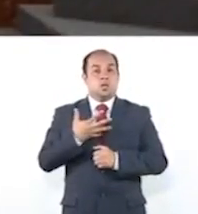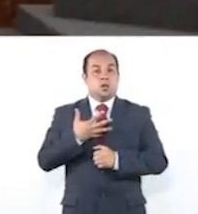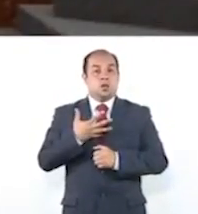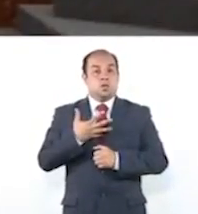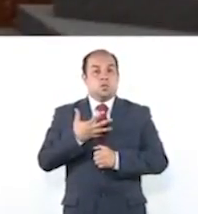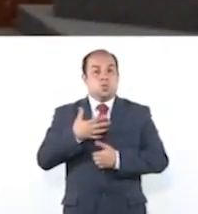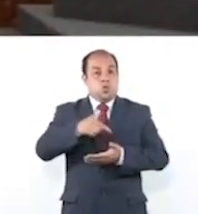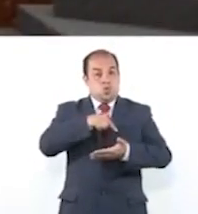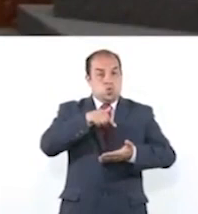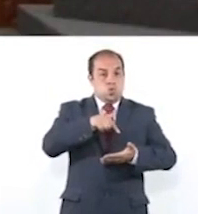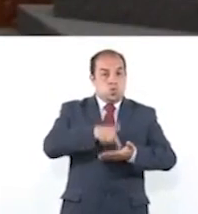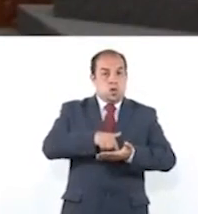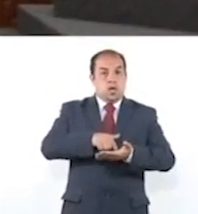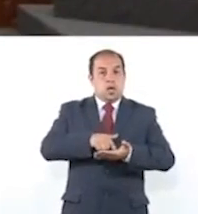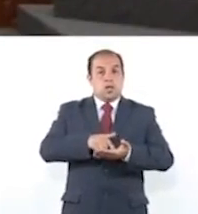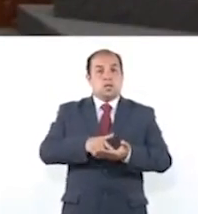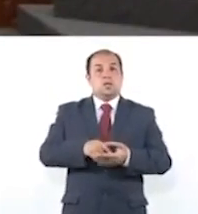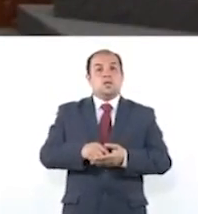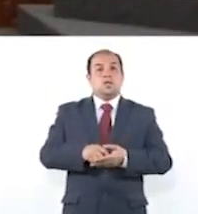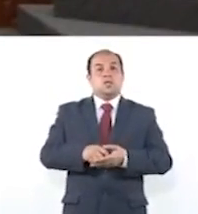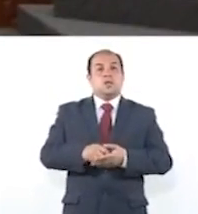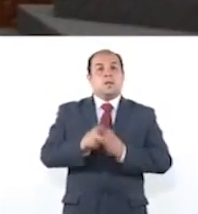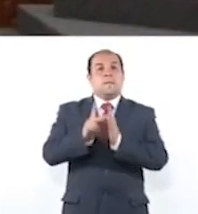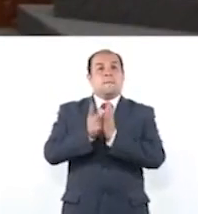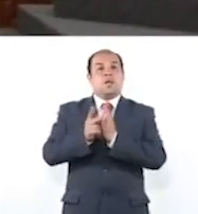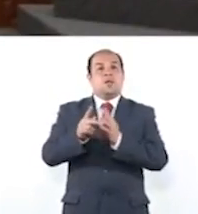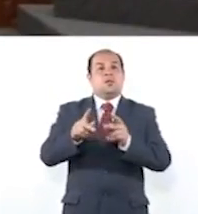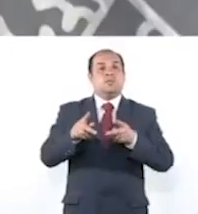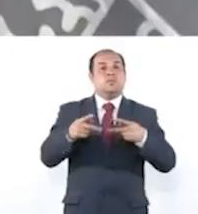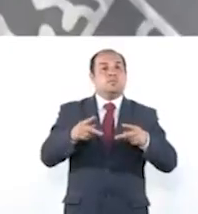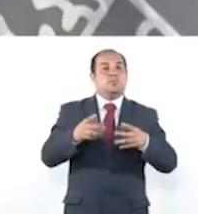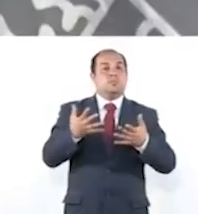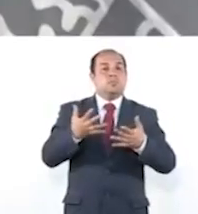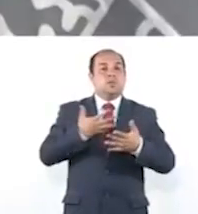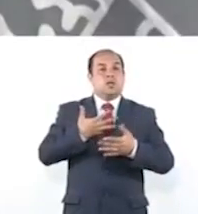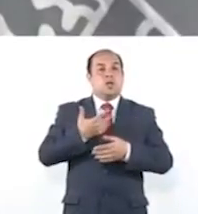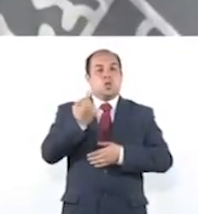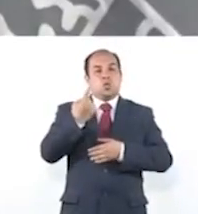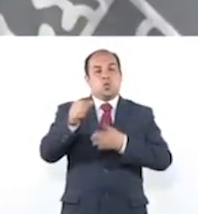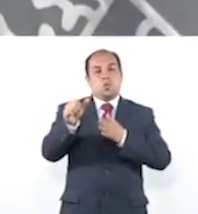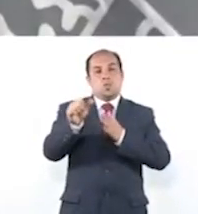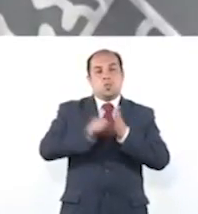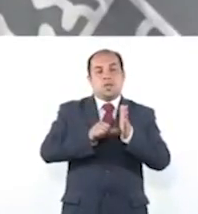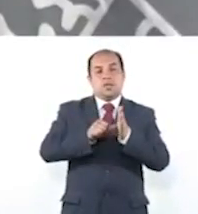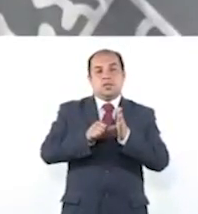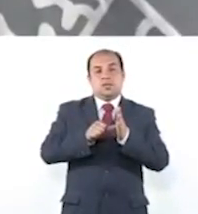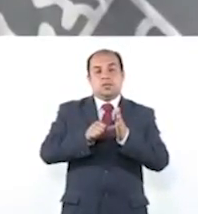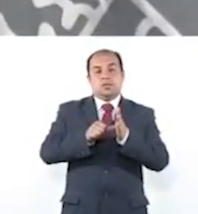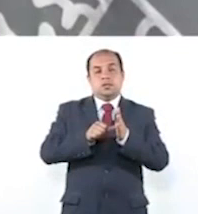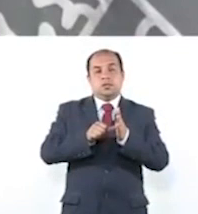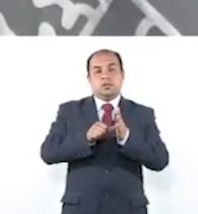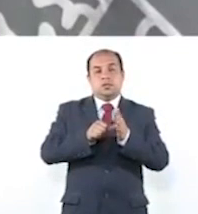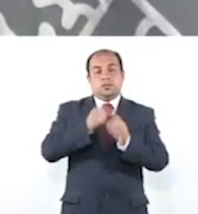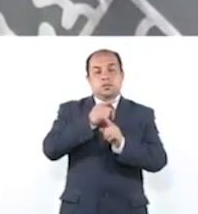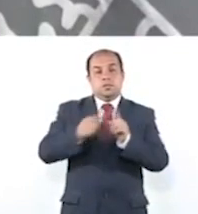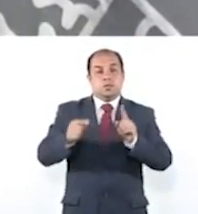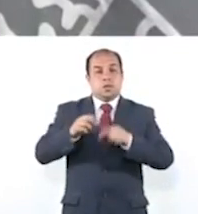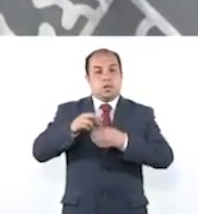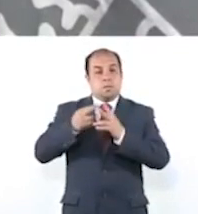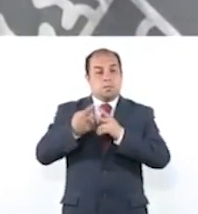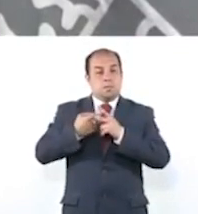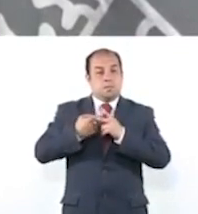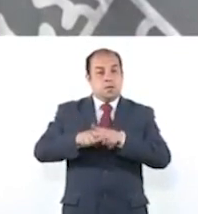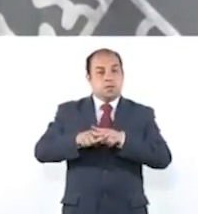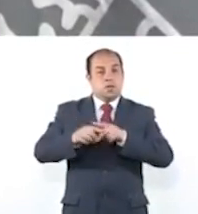de voceadores que hace 1 mes y medio empezó a desarrollar y a entregar el gobierno de la Ciudad de México. Se piensa que